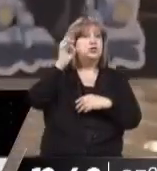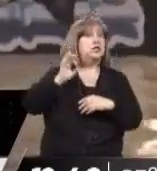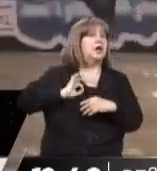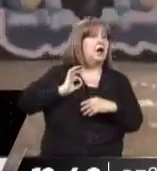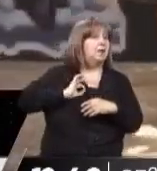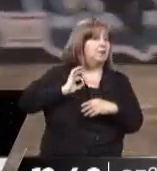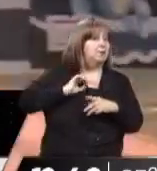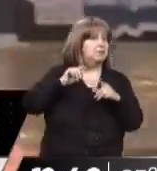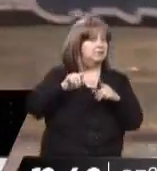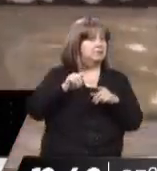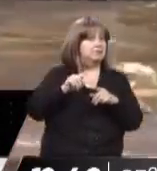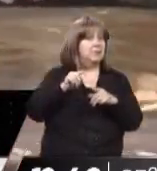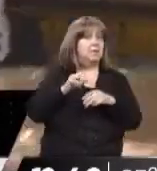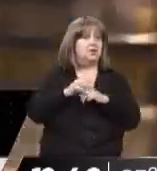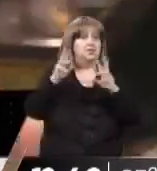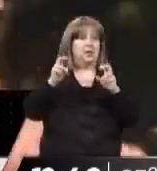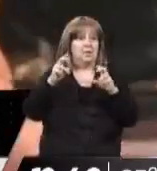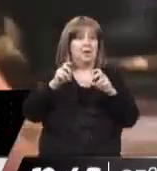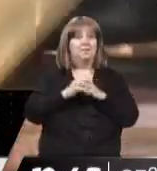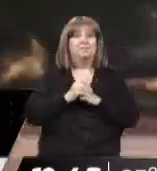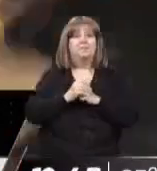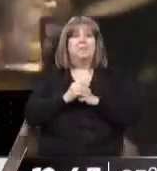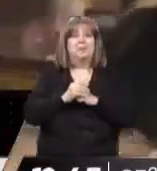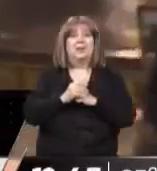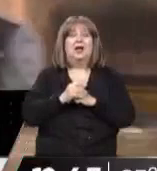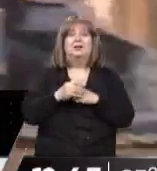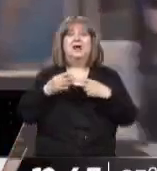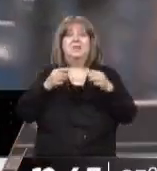entonces hay muchas cosas. Juli. Llaveros de Batman. Llaveros,